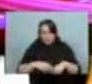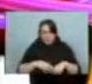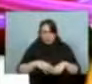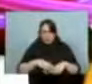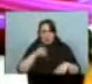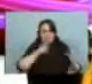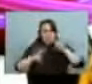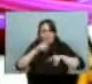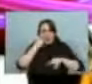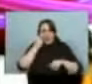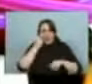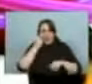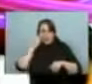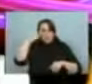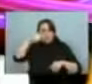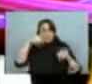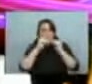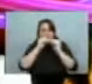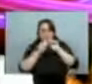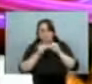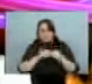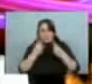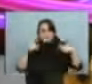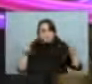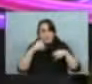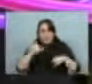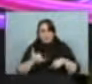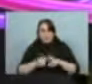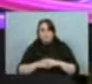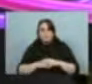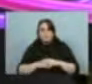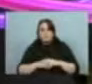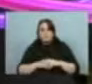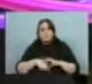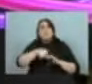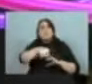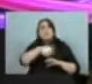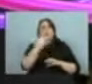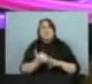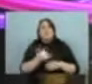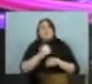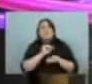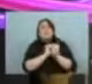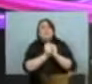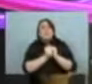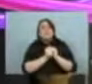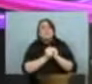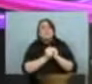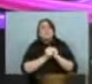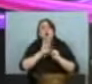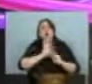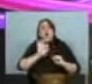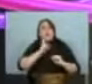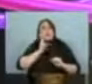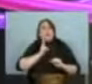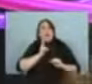Tú debes saber cuánto te amo. ¿Betty, vos tuviste sexo en tu vida? De hecho, es la primera vez.